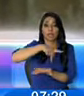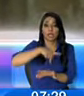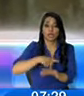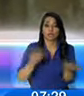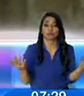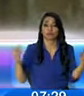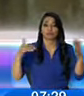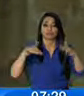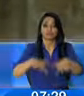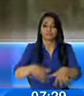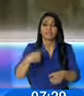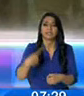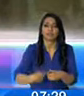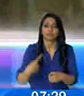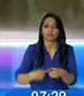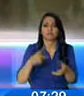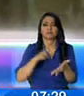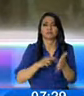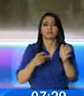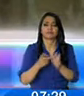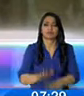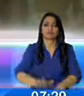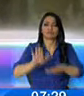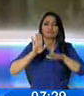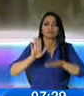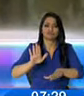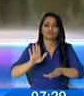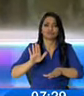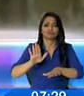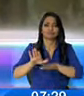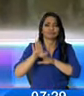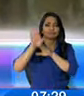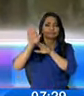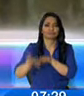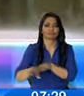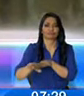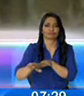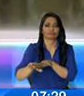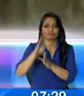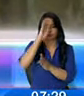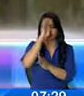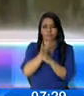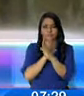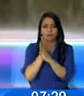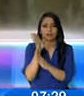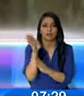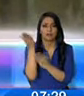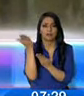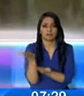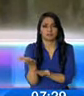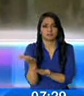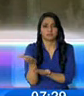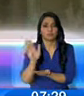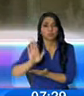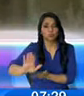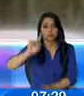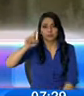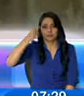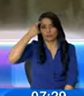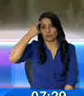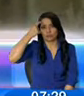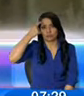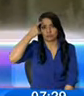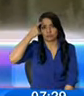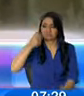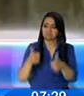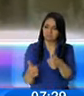reafirmando una vez más nuestro compromiso nuestra lealtad para que su gobierno le